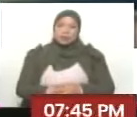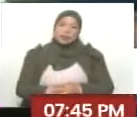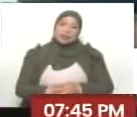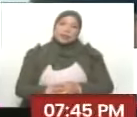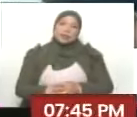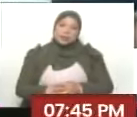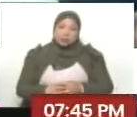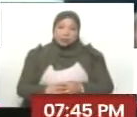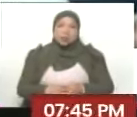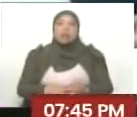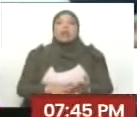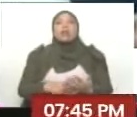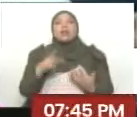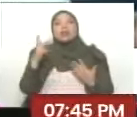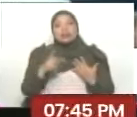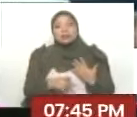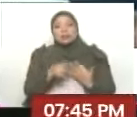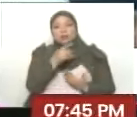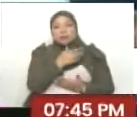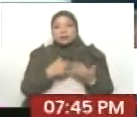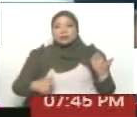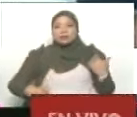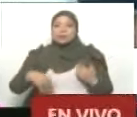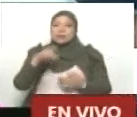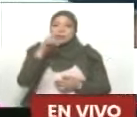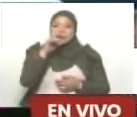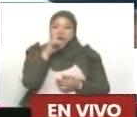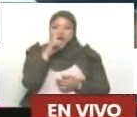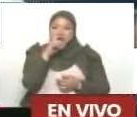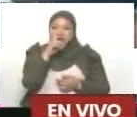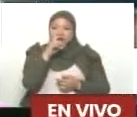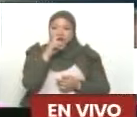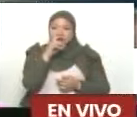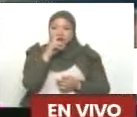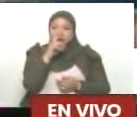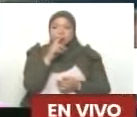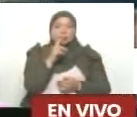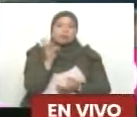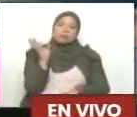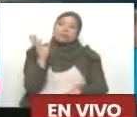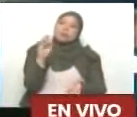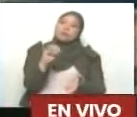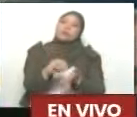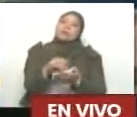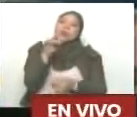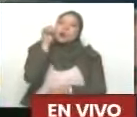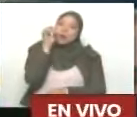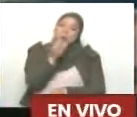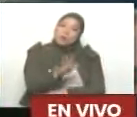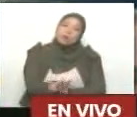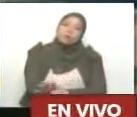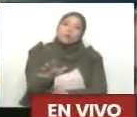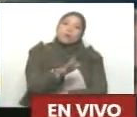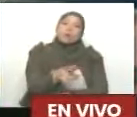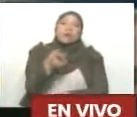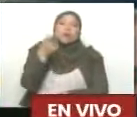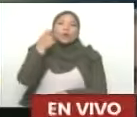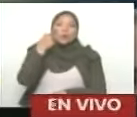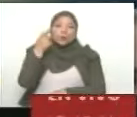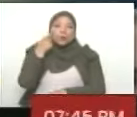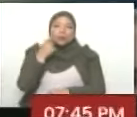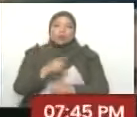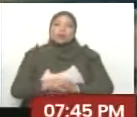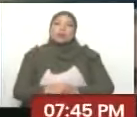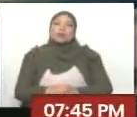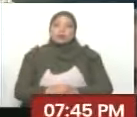hecho el presidente la está haciendo en un momento en el que el pueblo está pendiente de todo lo que ha pasado. Primera